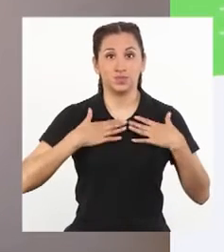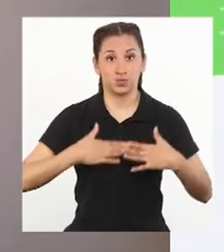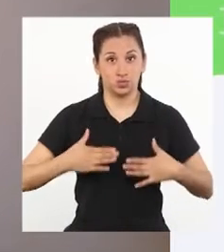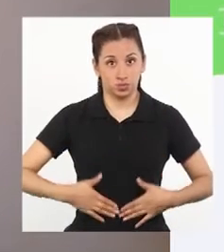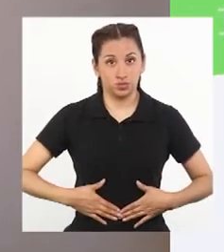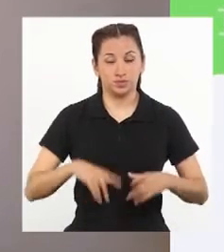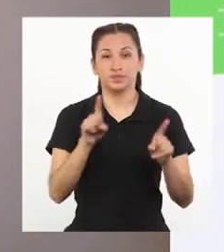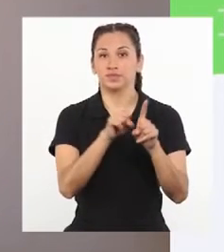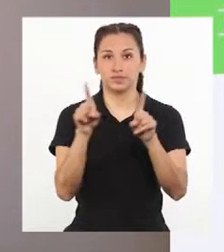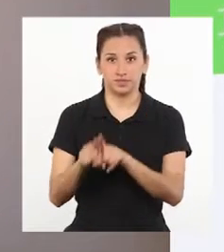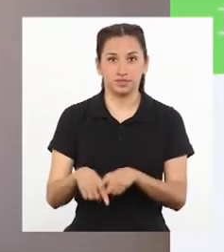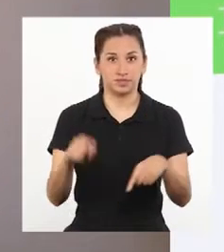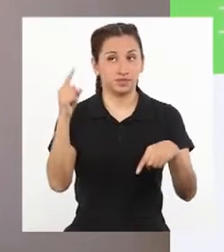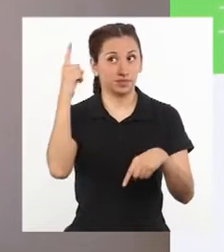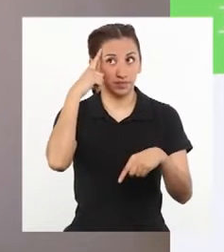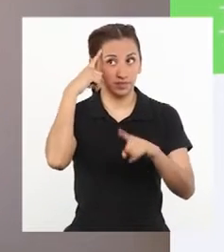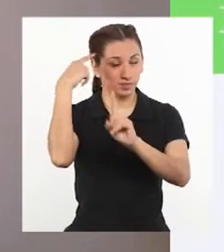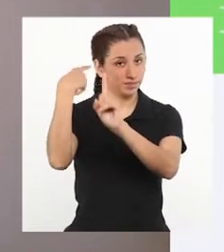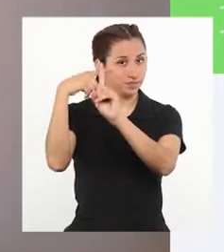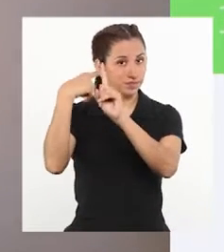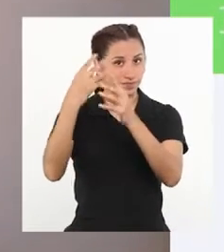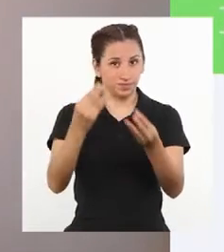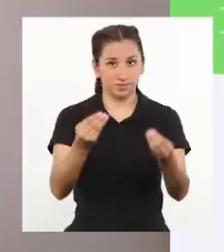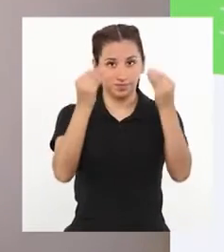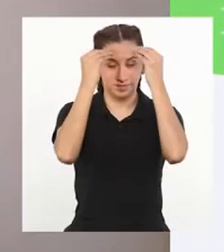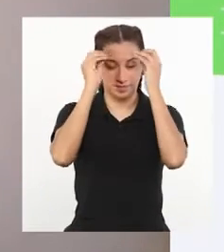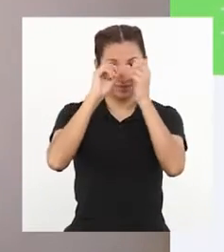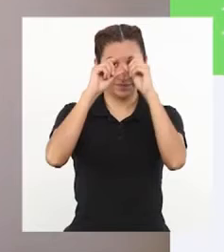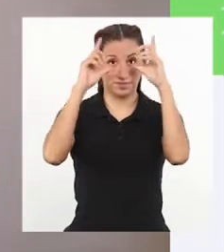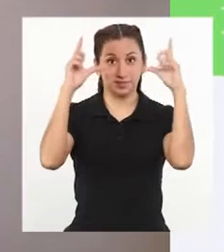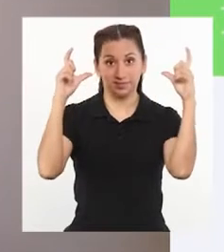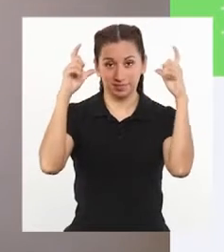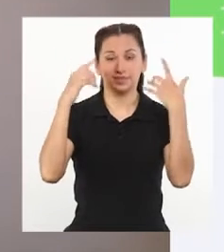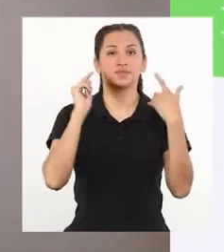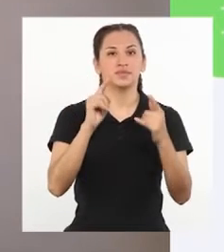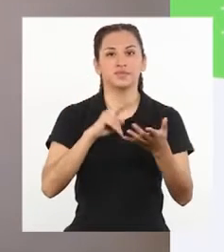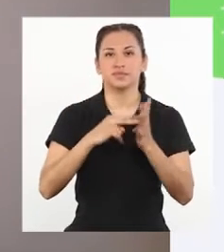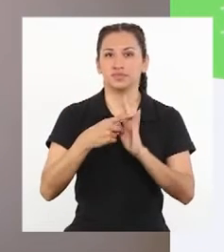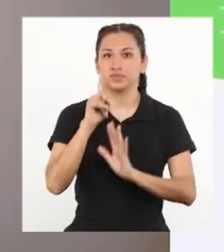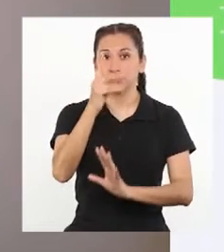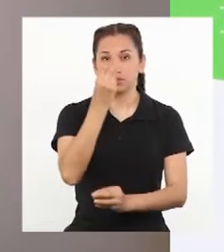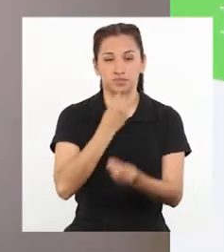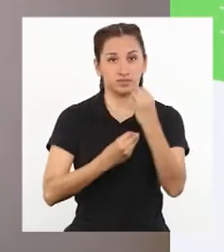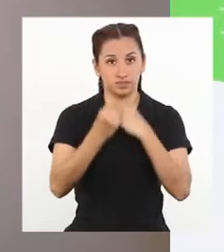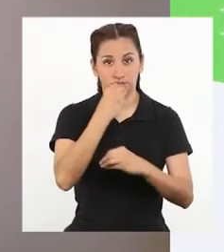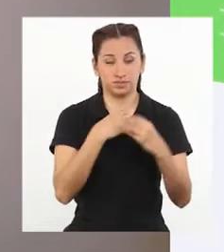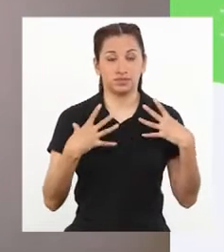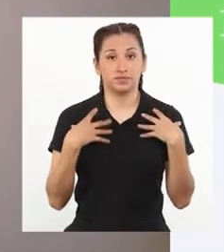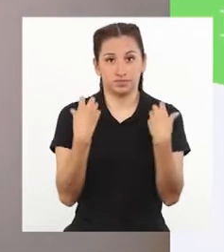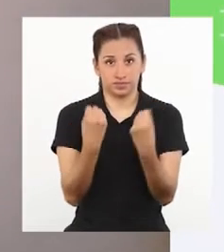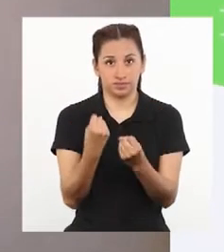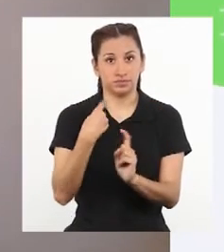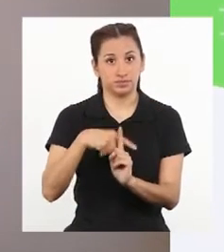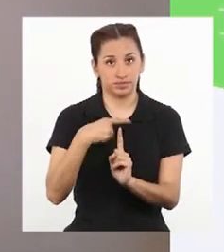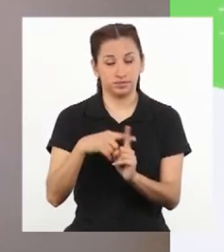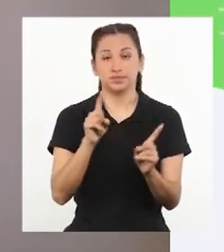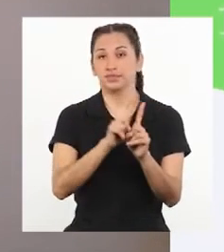nuestro cuerpo y asimismo mentalmente. Ello se basa en una alimentación